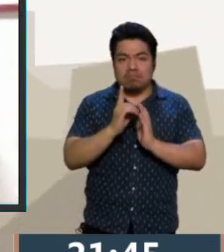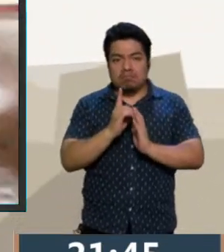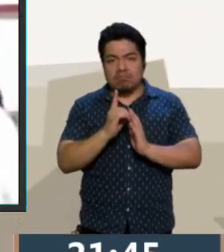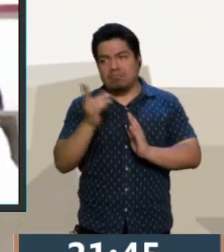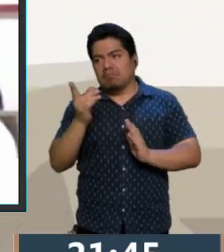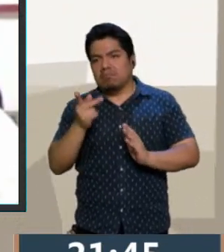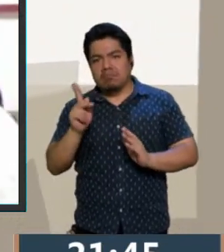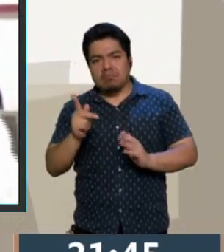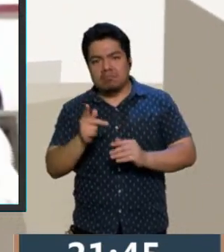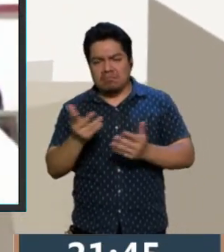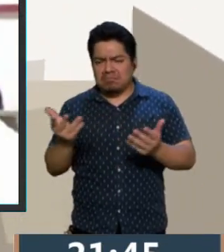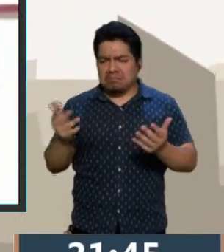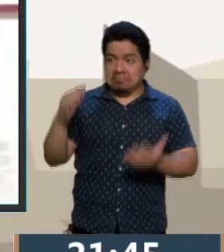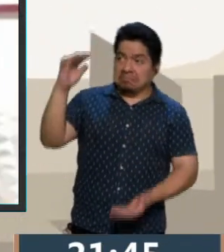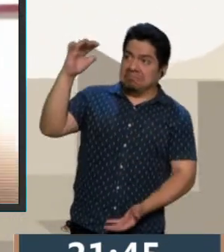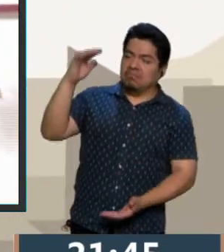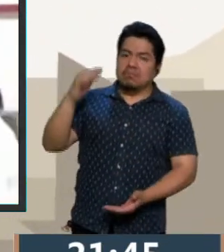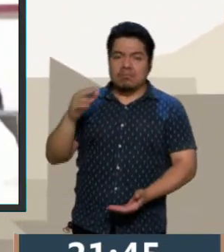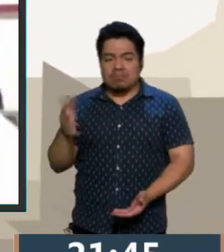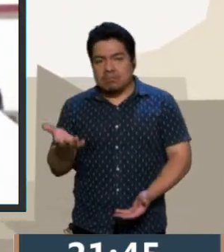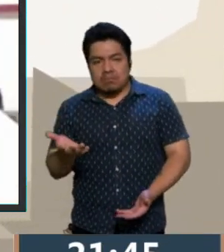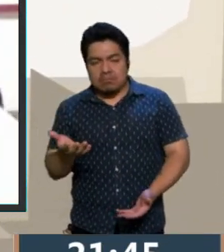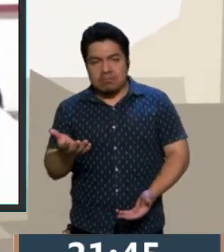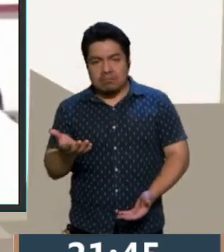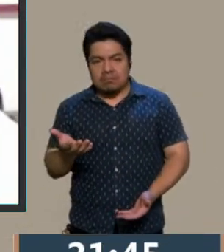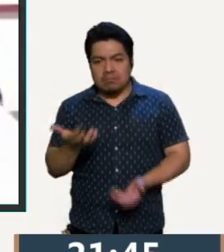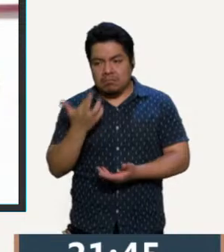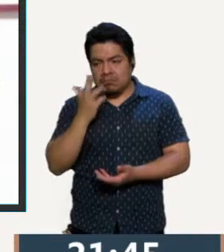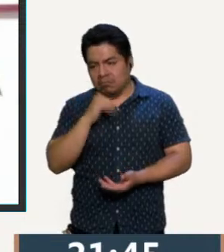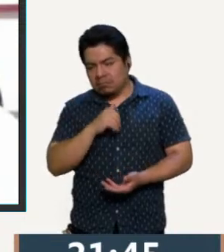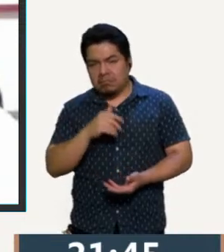completamente fuera de toda proporción, fuera de lo que